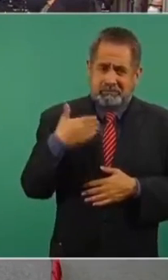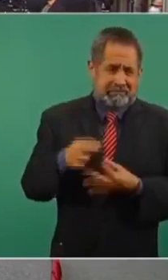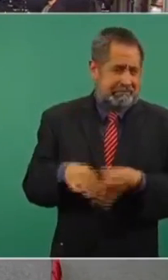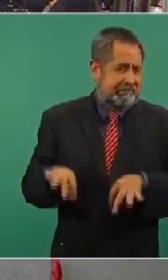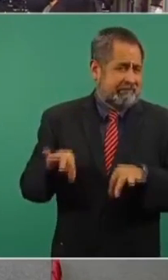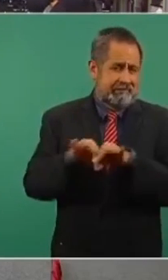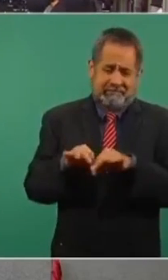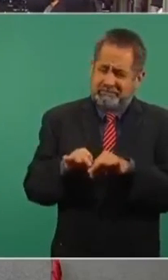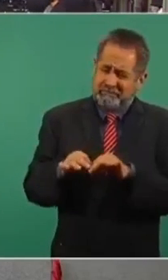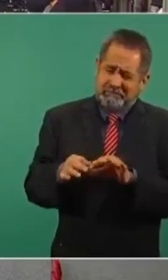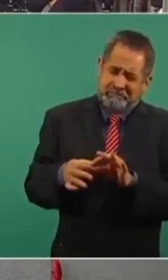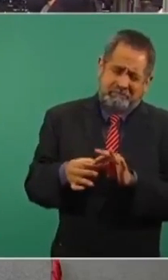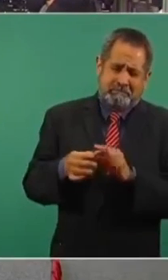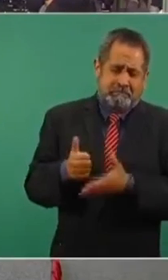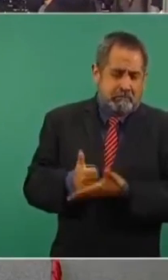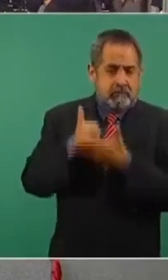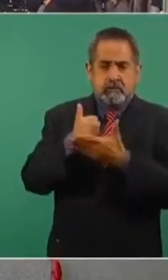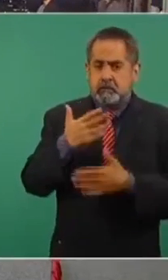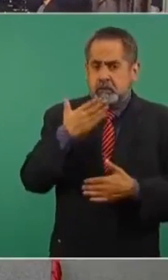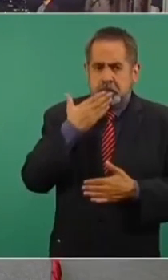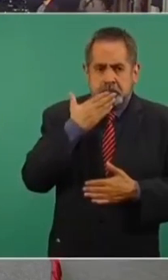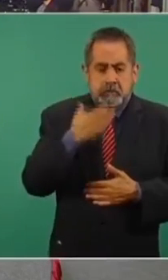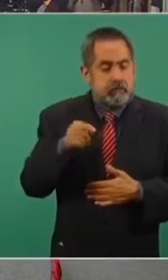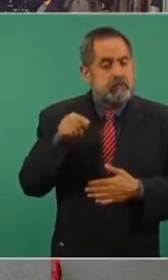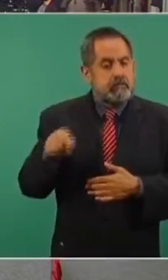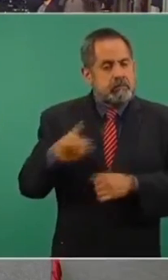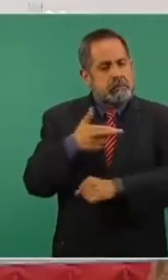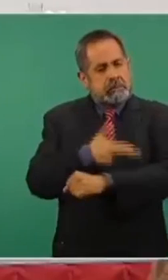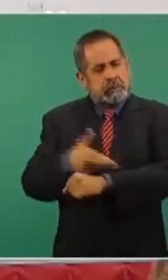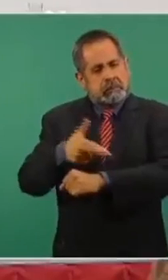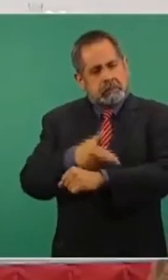fundamental en toda